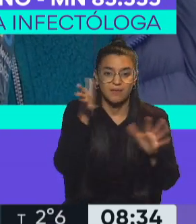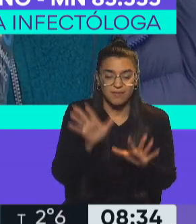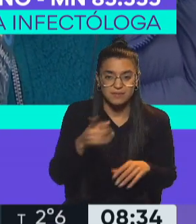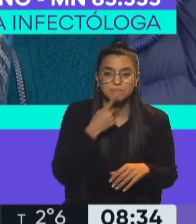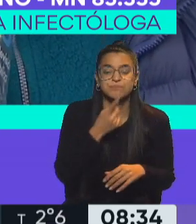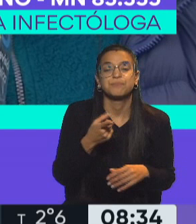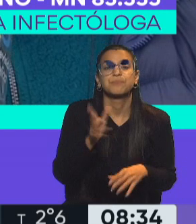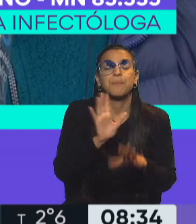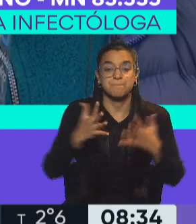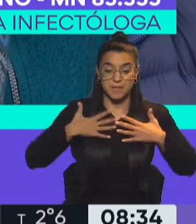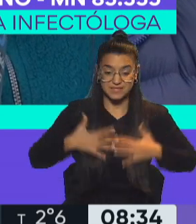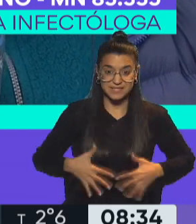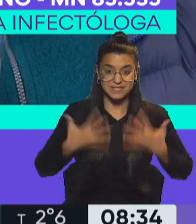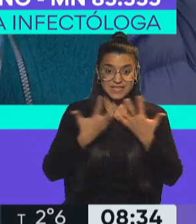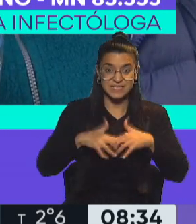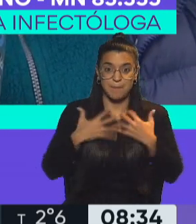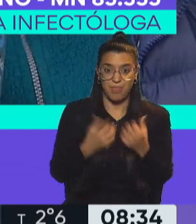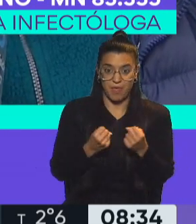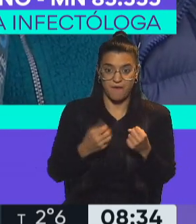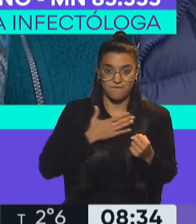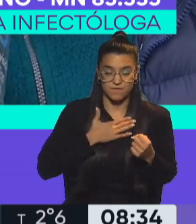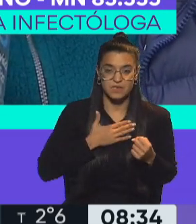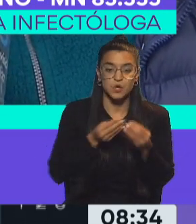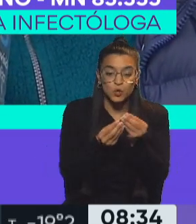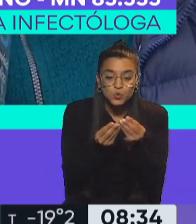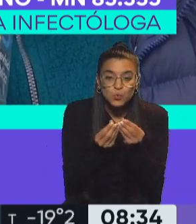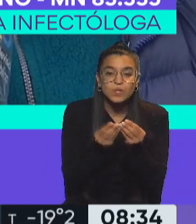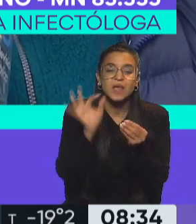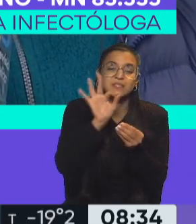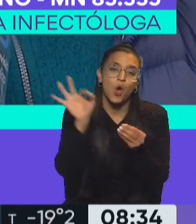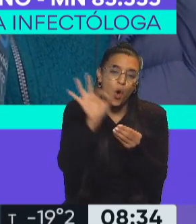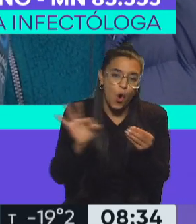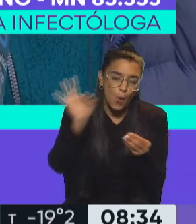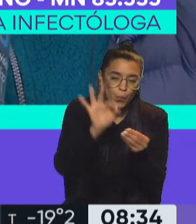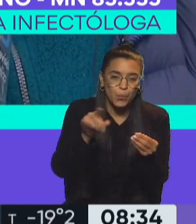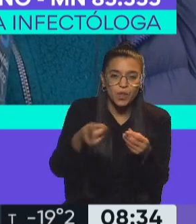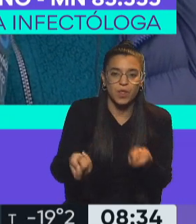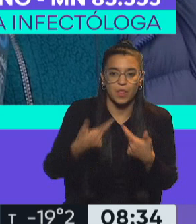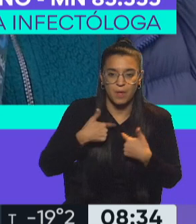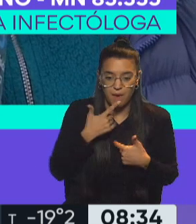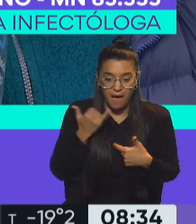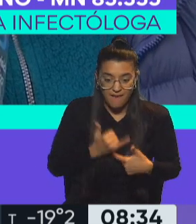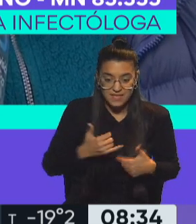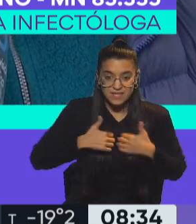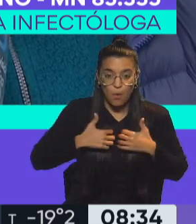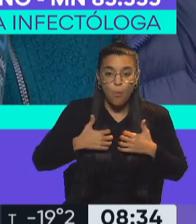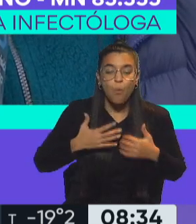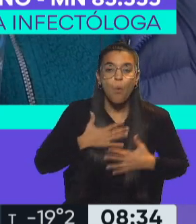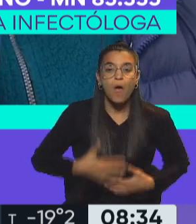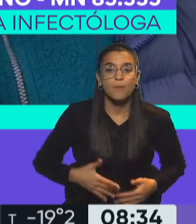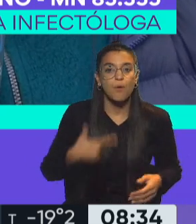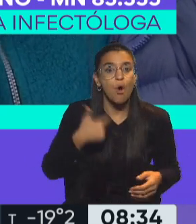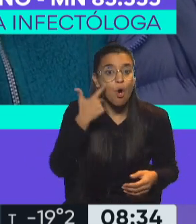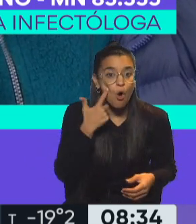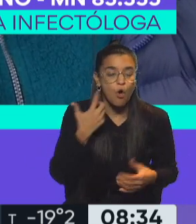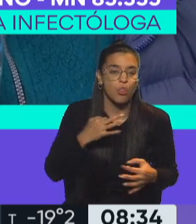es presentarle al sistema inmunológico una sustancia o un germen para darle la señal de que esto es algo